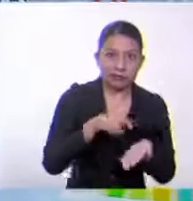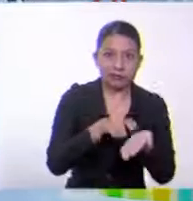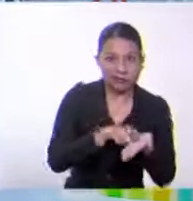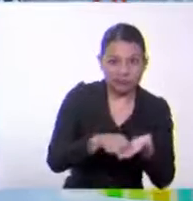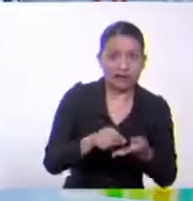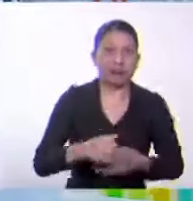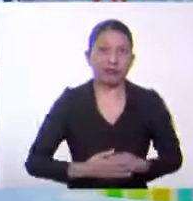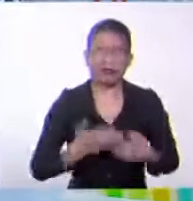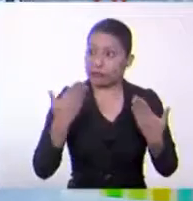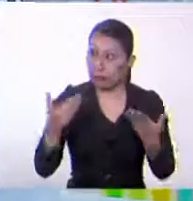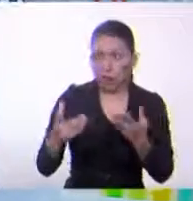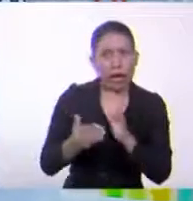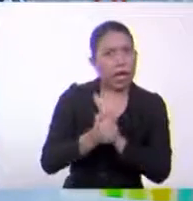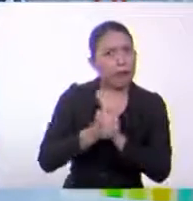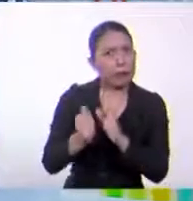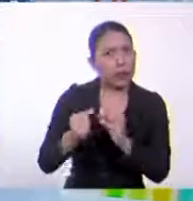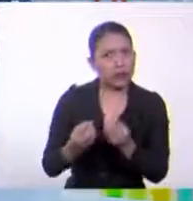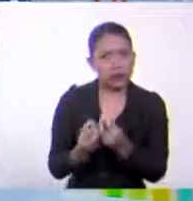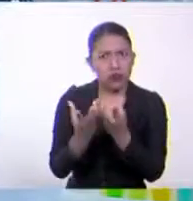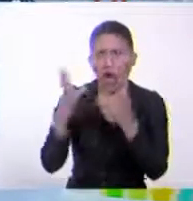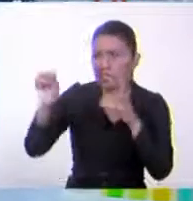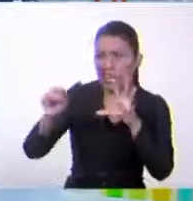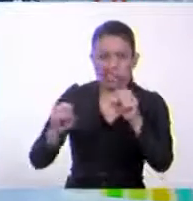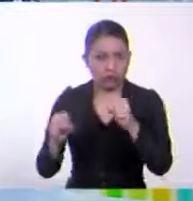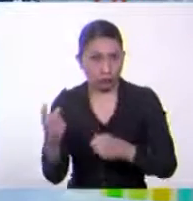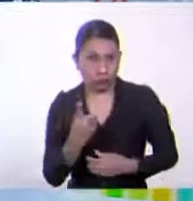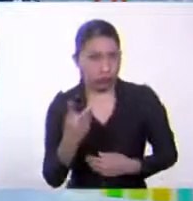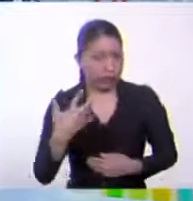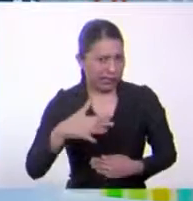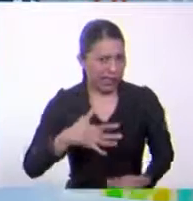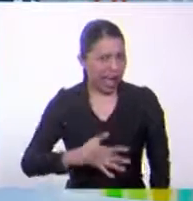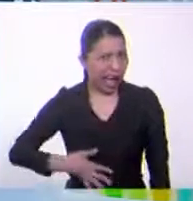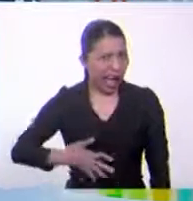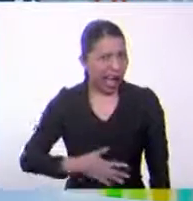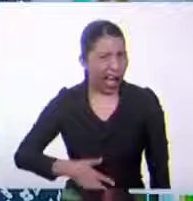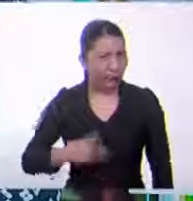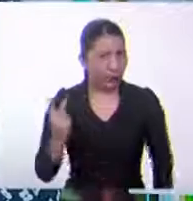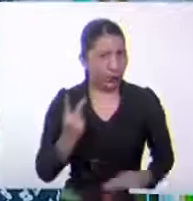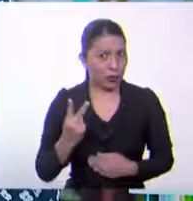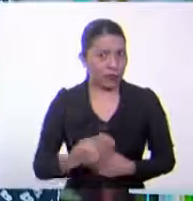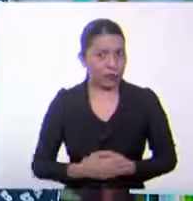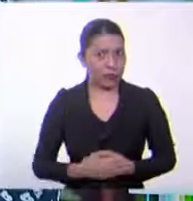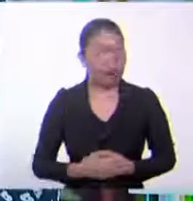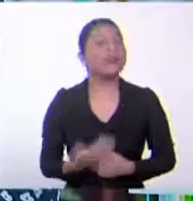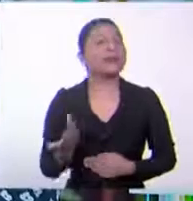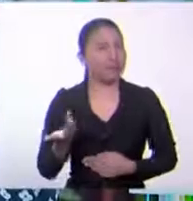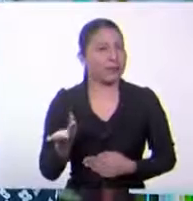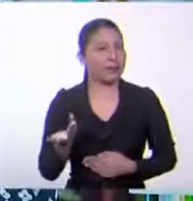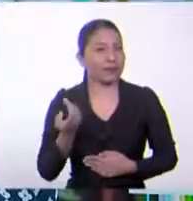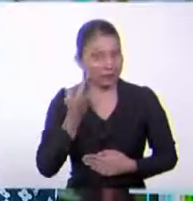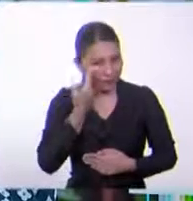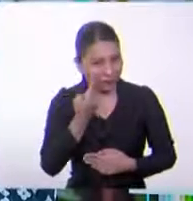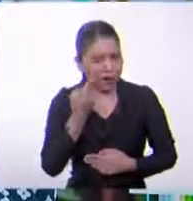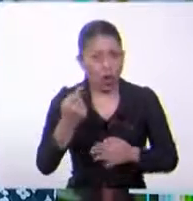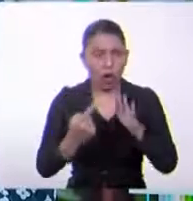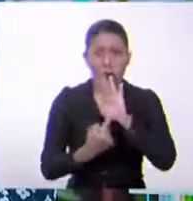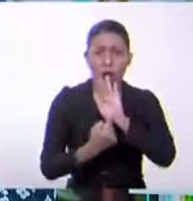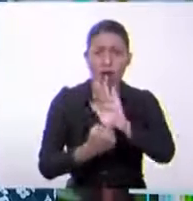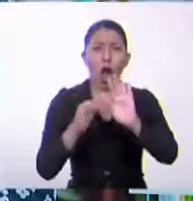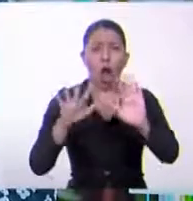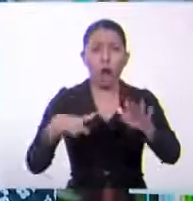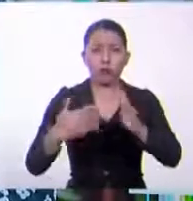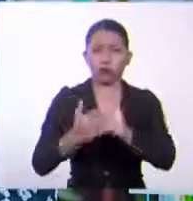muy orgullosa. Ay, pero también ambas se ven muy hambrientas. ¿Qué les parece si nos demuestran un poco